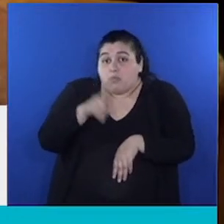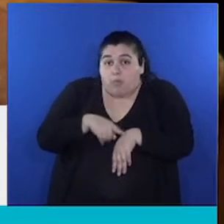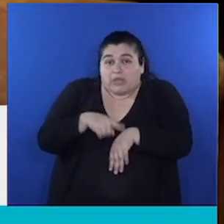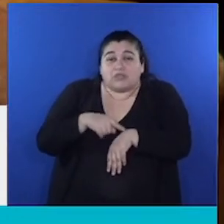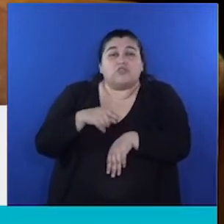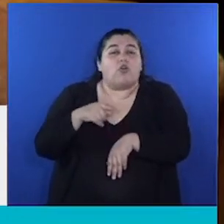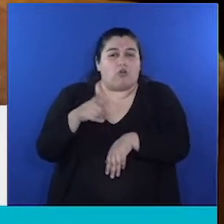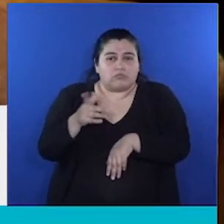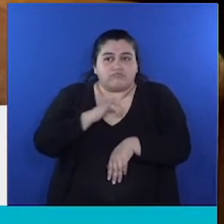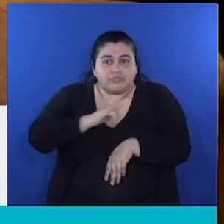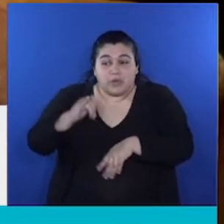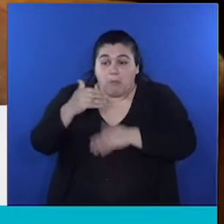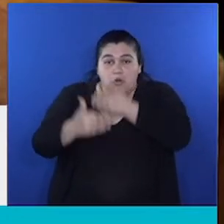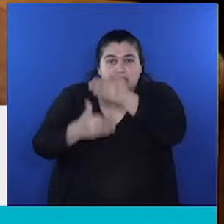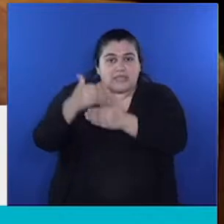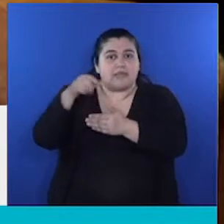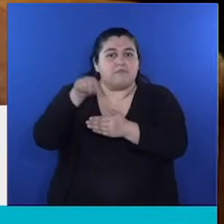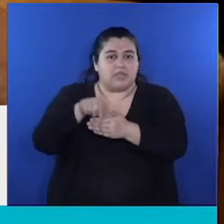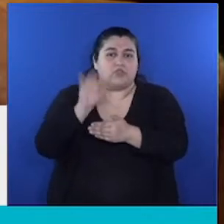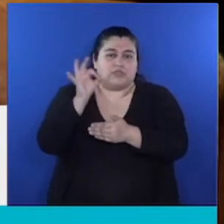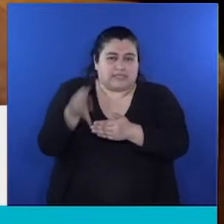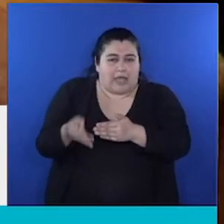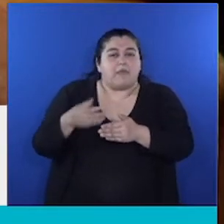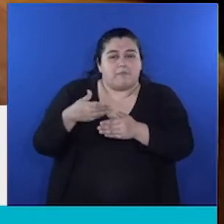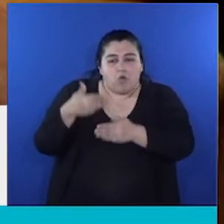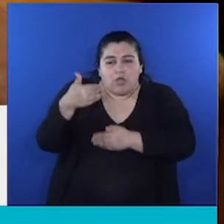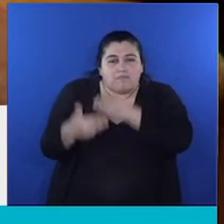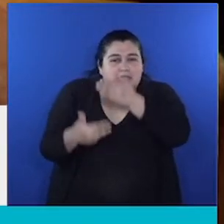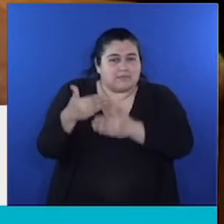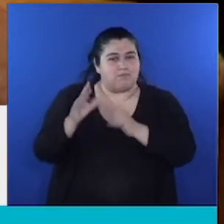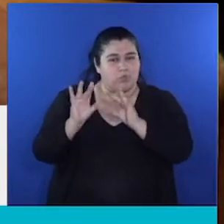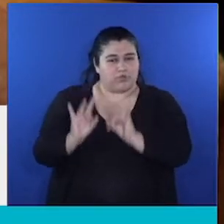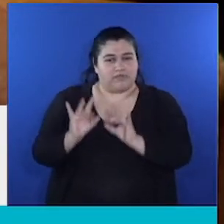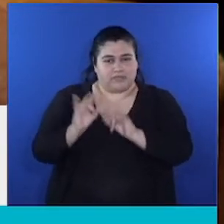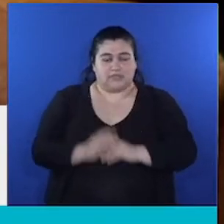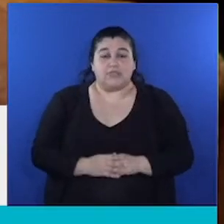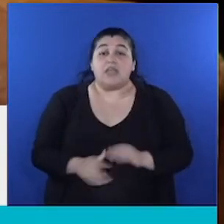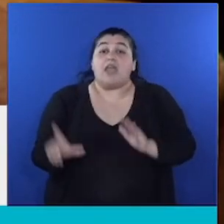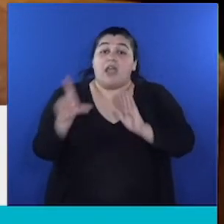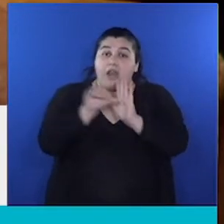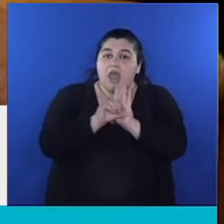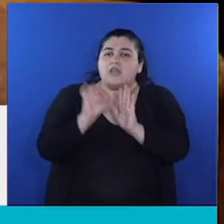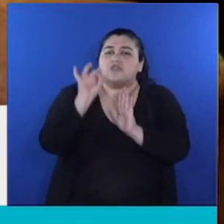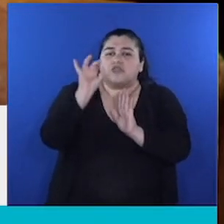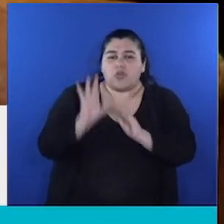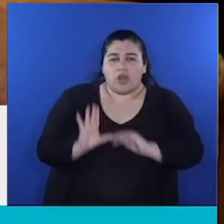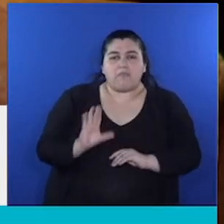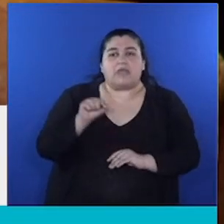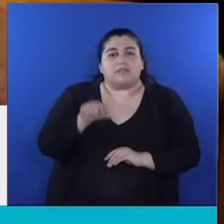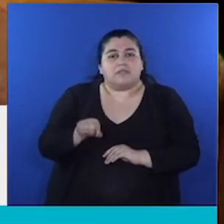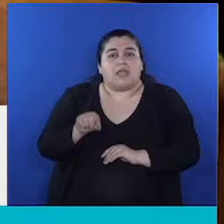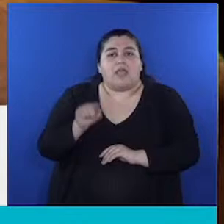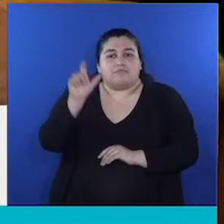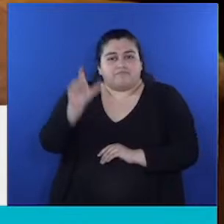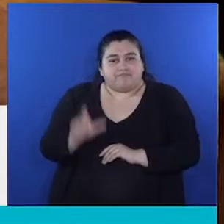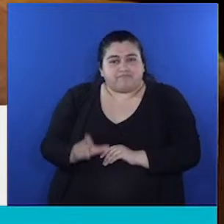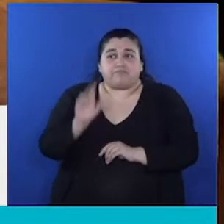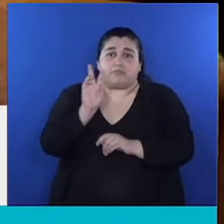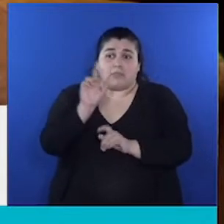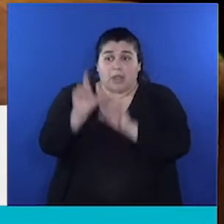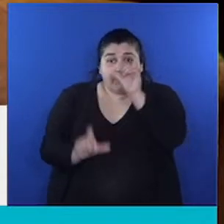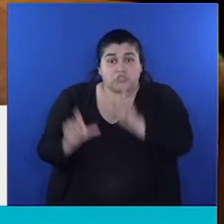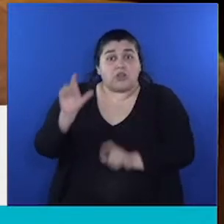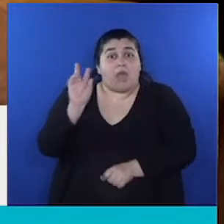las complejidades que tiene. Es una ley que no solamente amplía el sujeto protegido, los sujetos en este